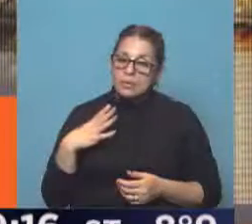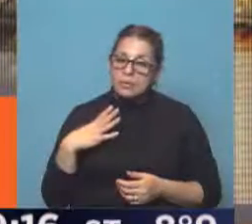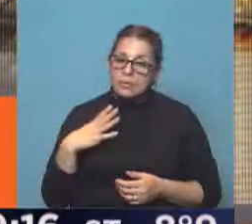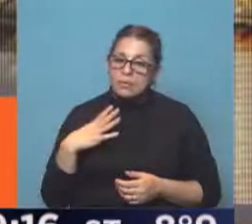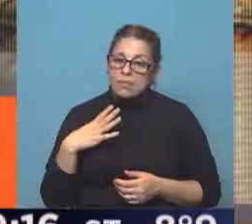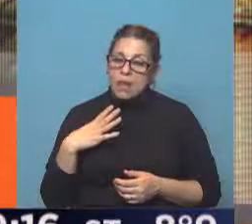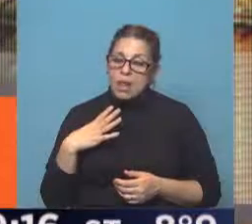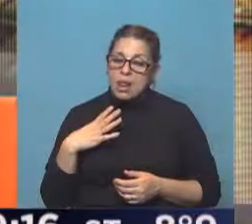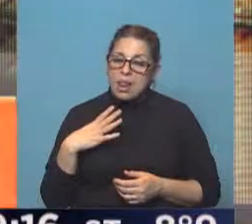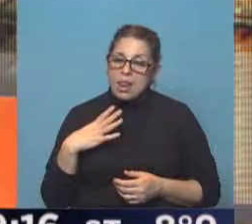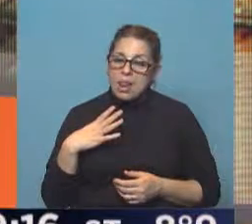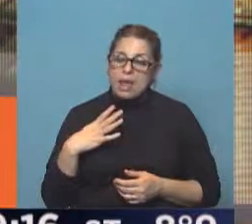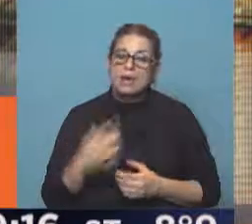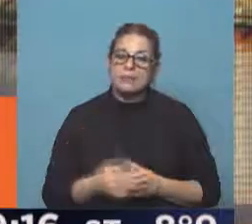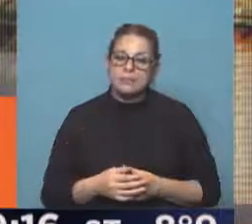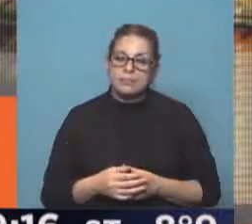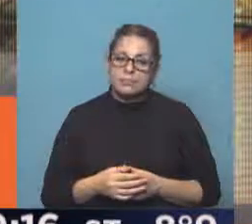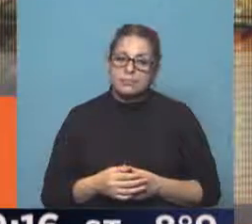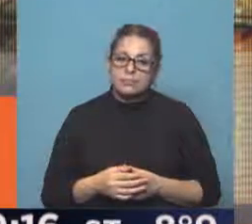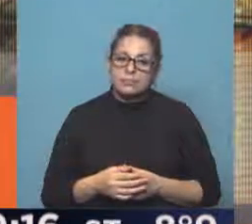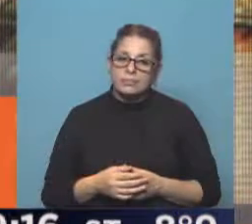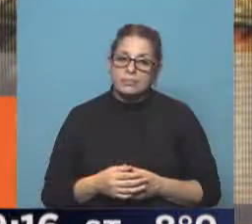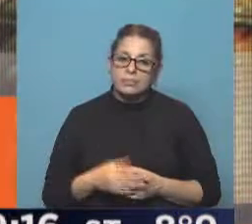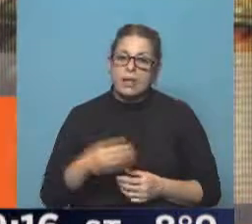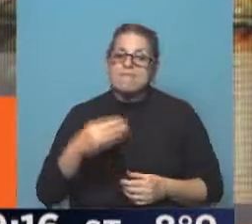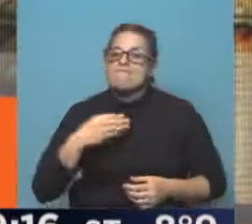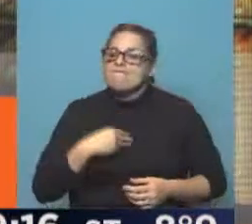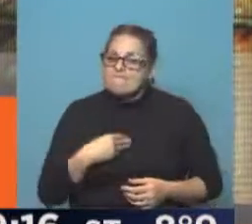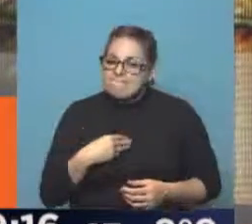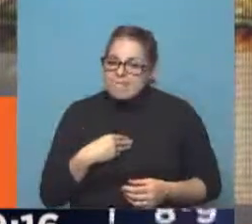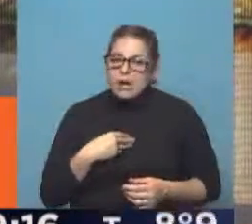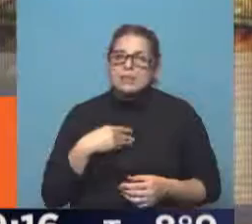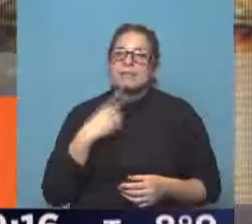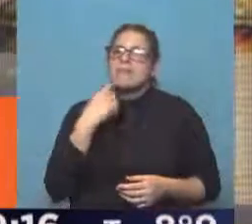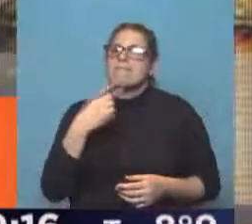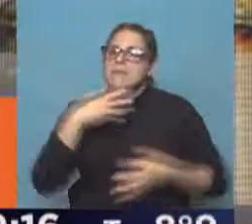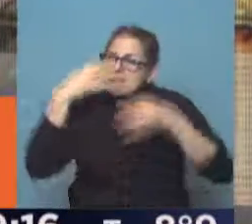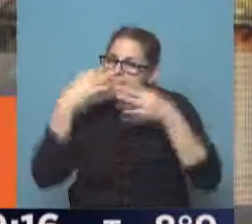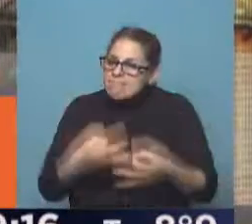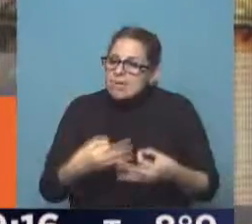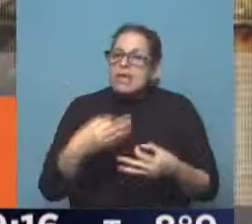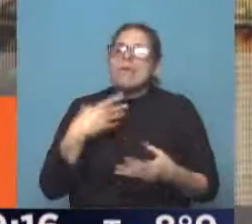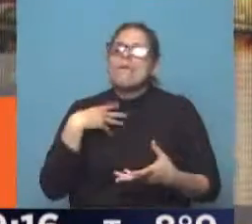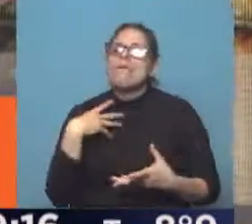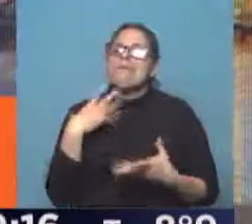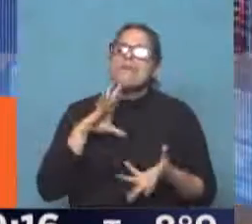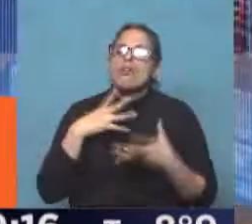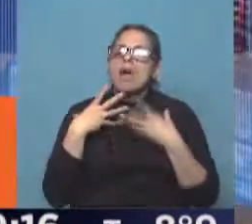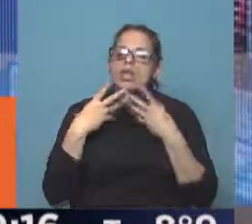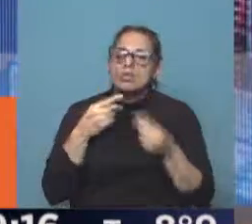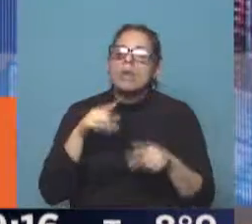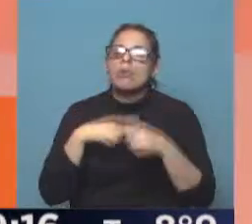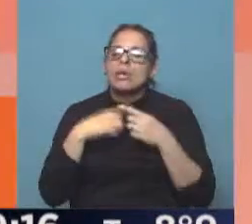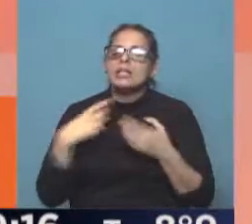la suficiente, no digo vocación, sino en concreto, volcar una serie de recursos en políticas públicas